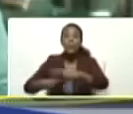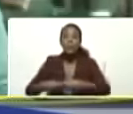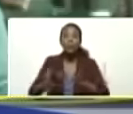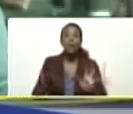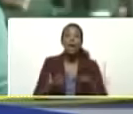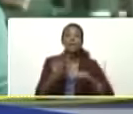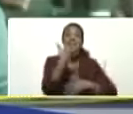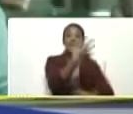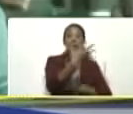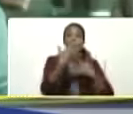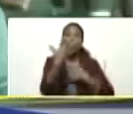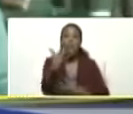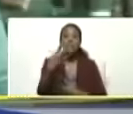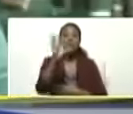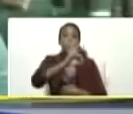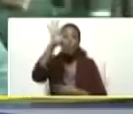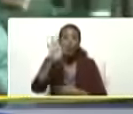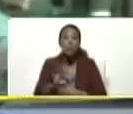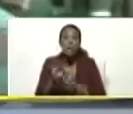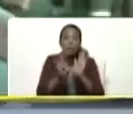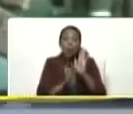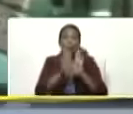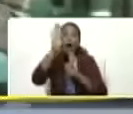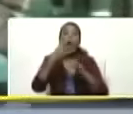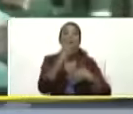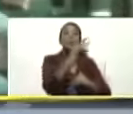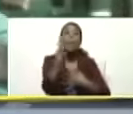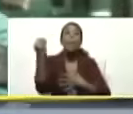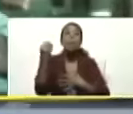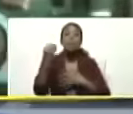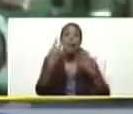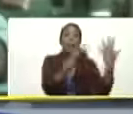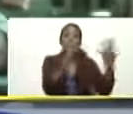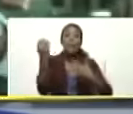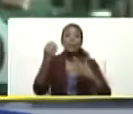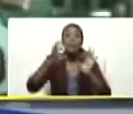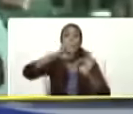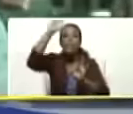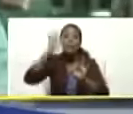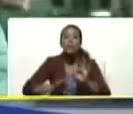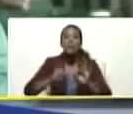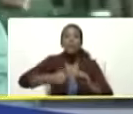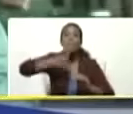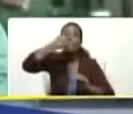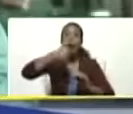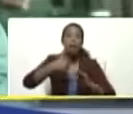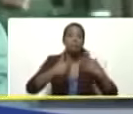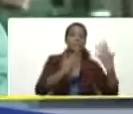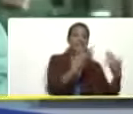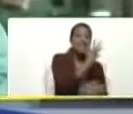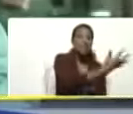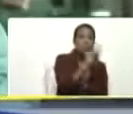del 55% al 90% de la capacidad productiva de esta empresa.